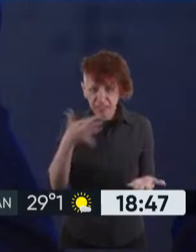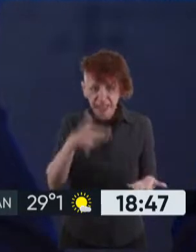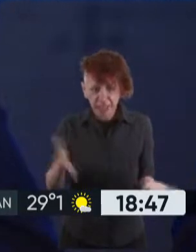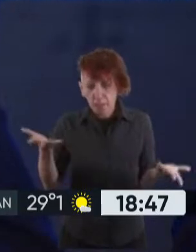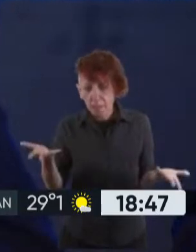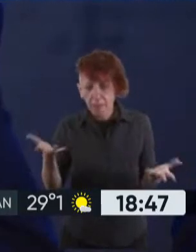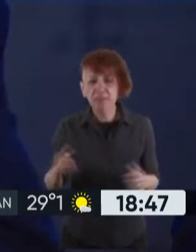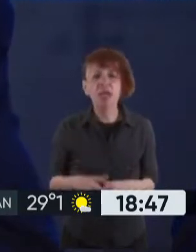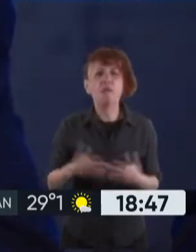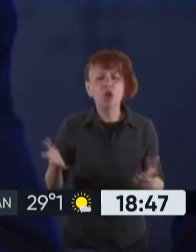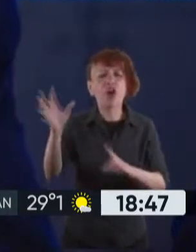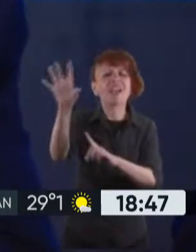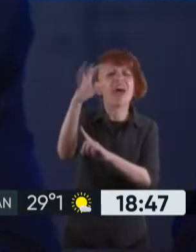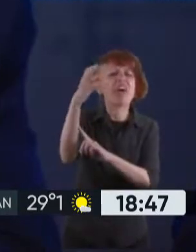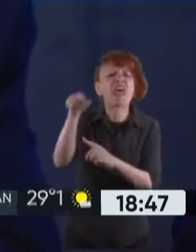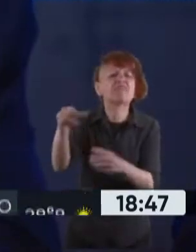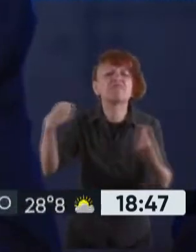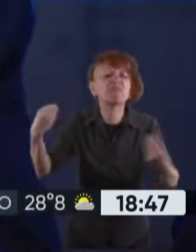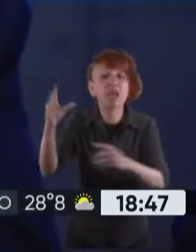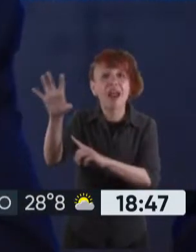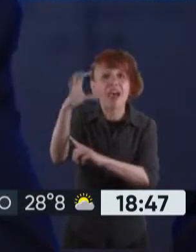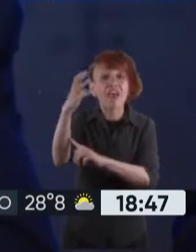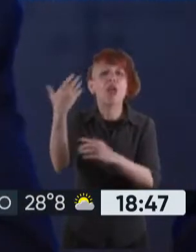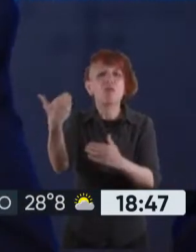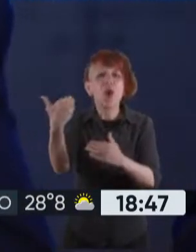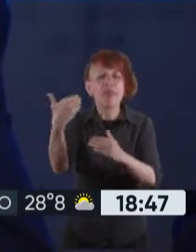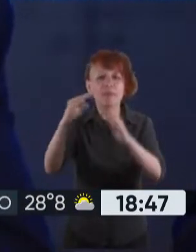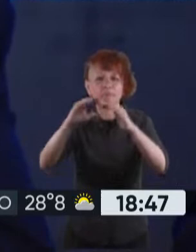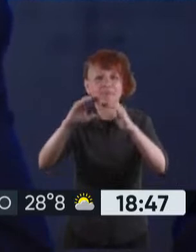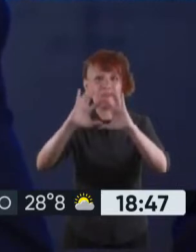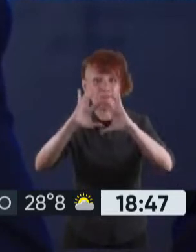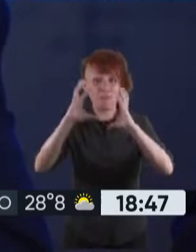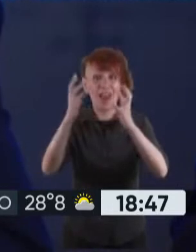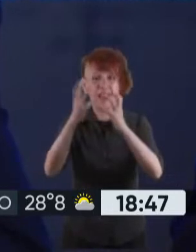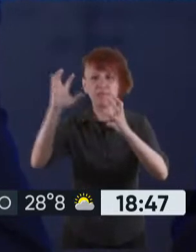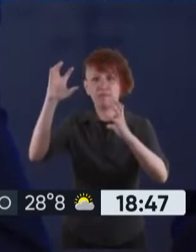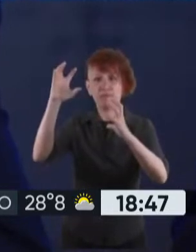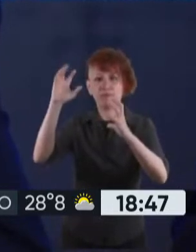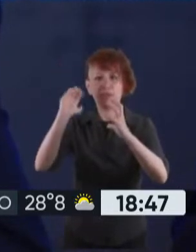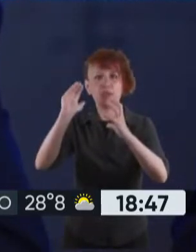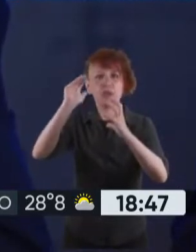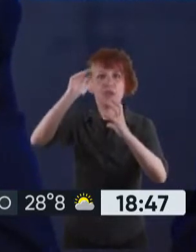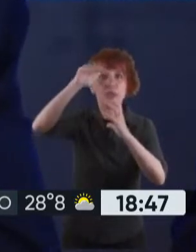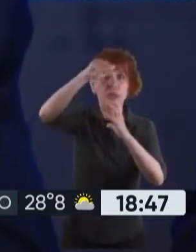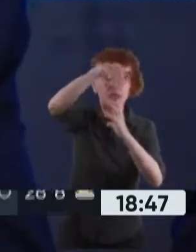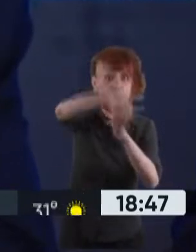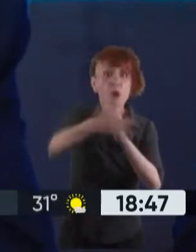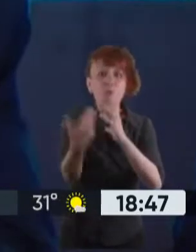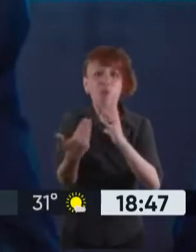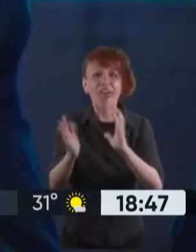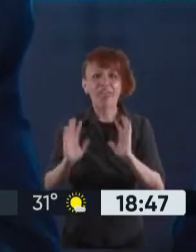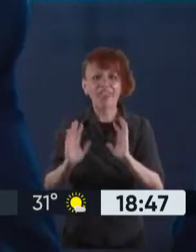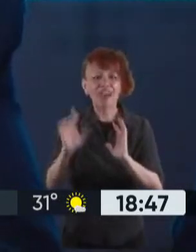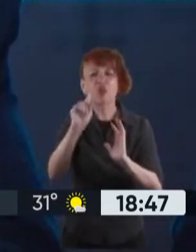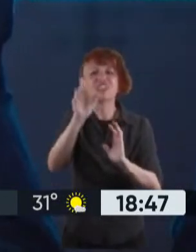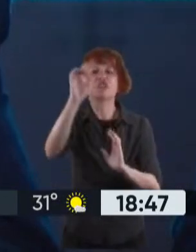Pero esos eran radares que eran capaces de mirar más allá de la circunferencia del globo terráqueo. No miraban derecho, sino